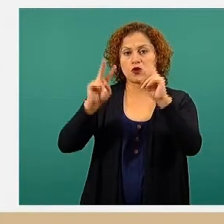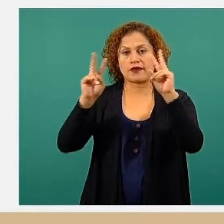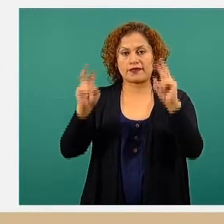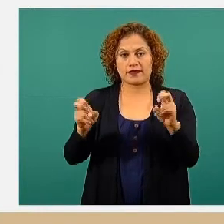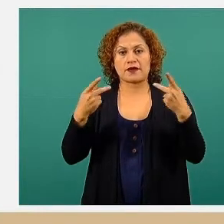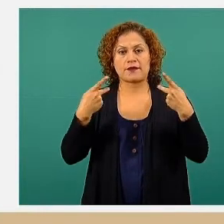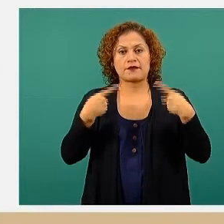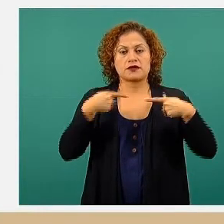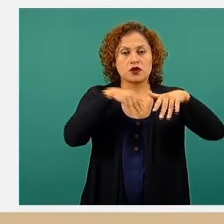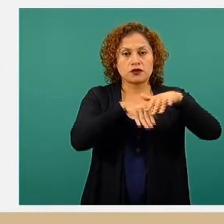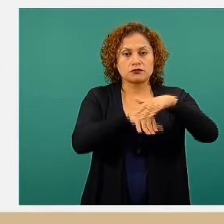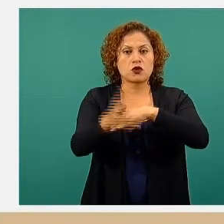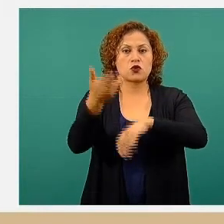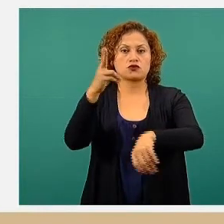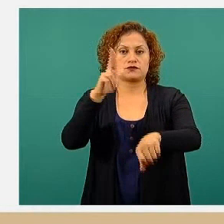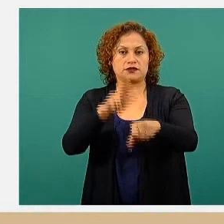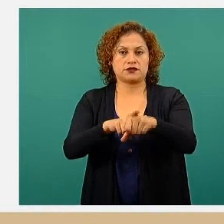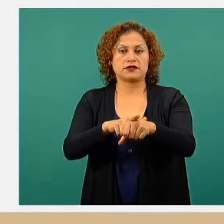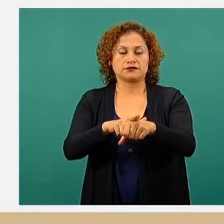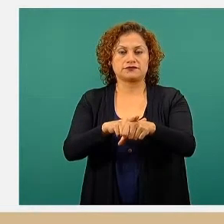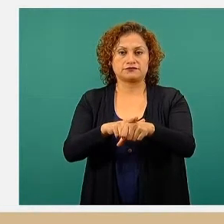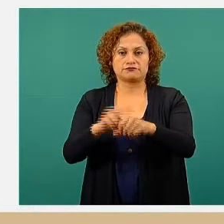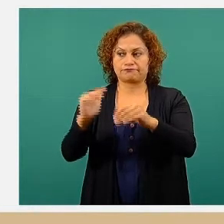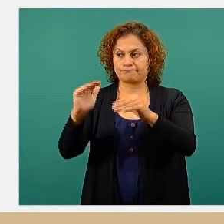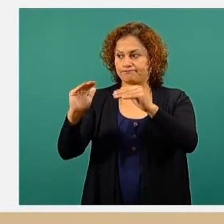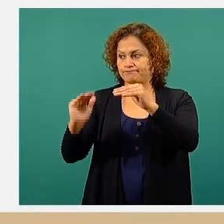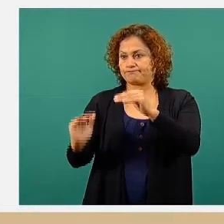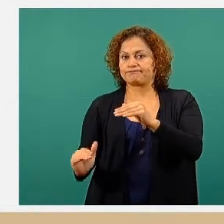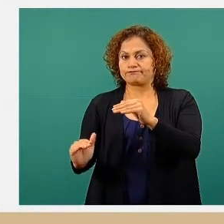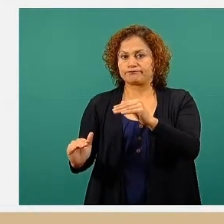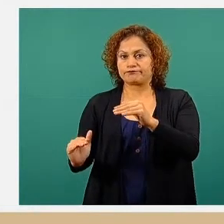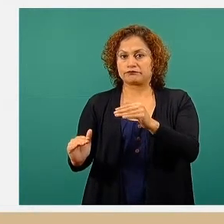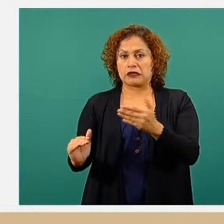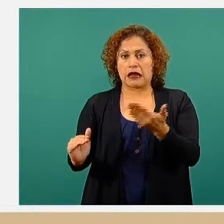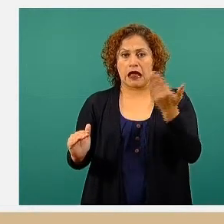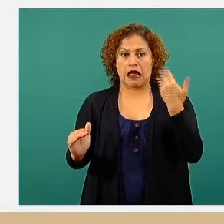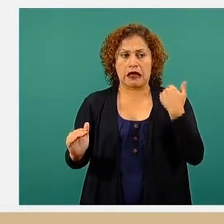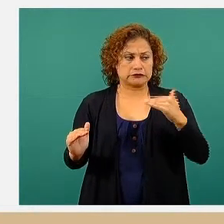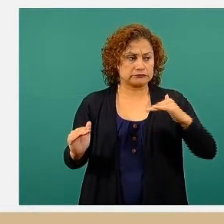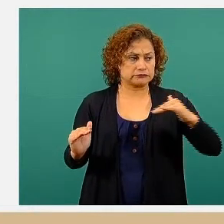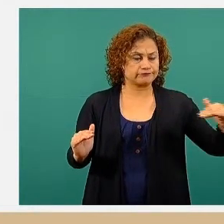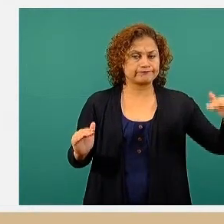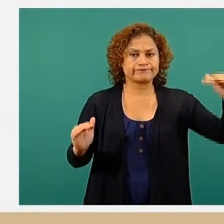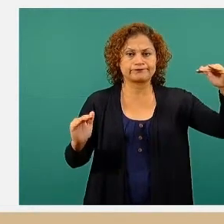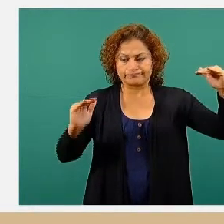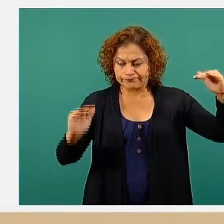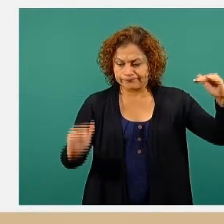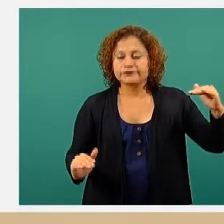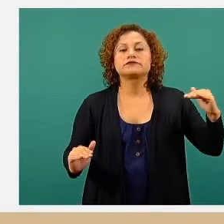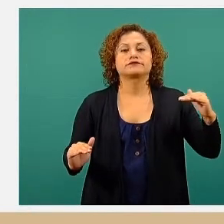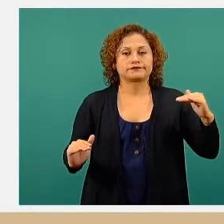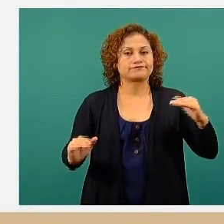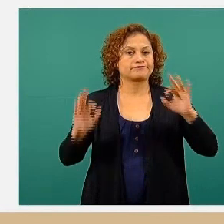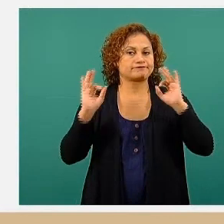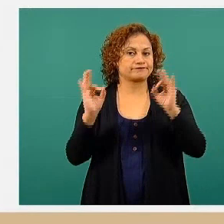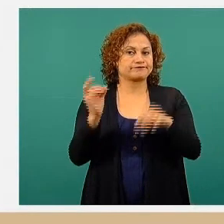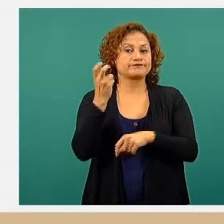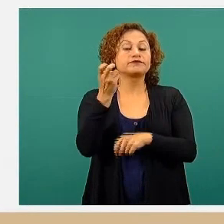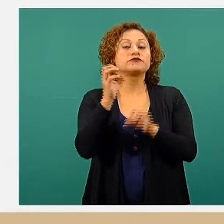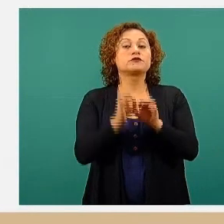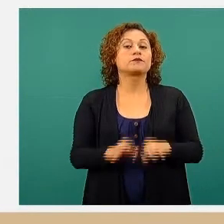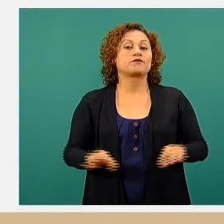más por debajo de cuando inició este registro de la red IRAG. Esto es importante porque lo que